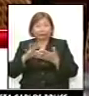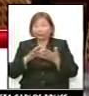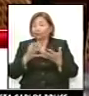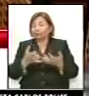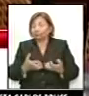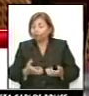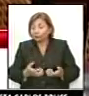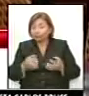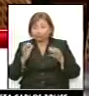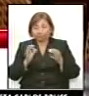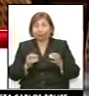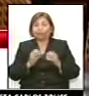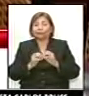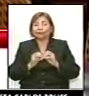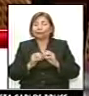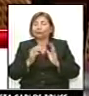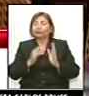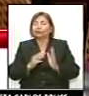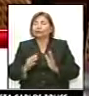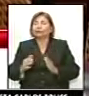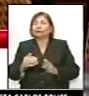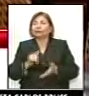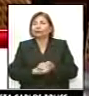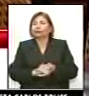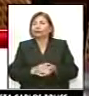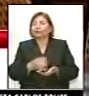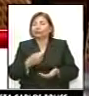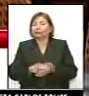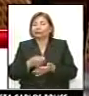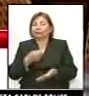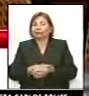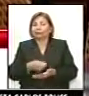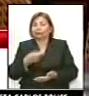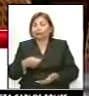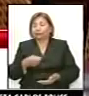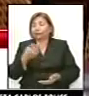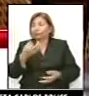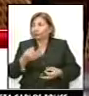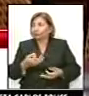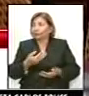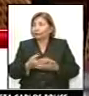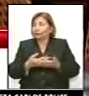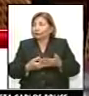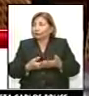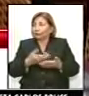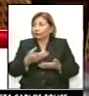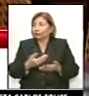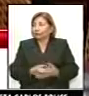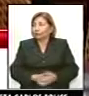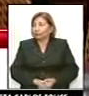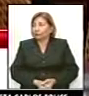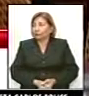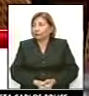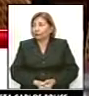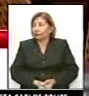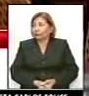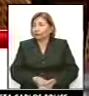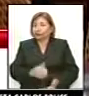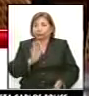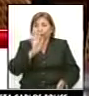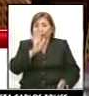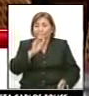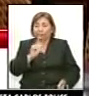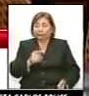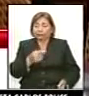solución digna. Queremos pagar, pero el precio justo. Ya le hemos propuesto a la Comisión ADO un precio de 5.000